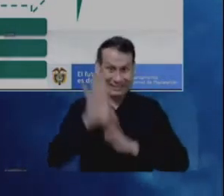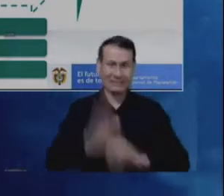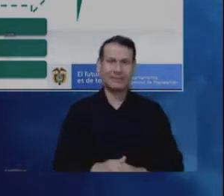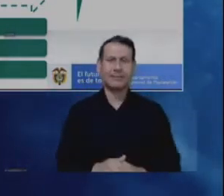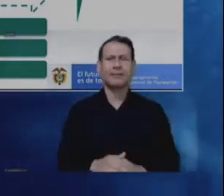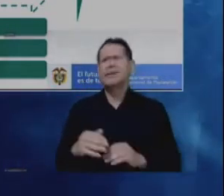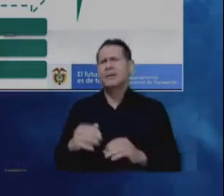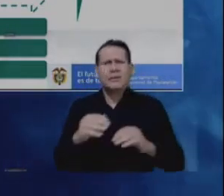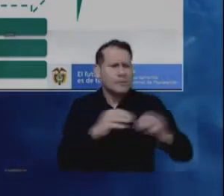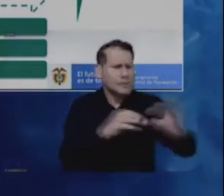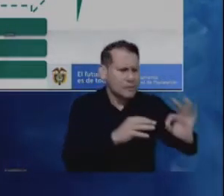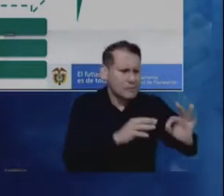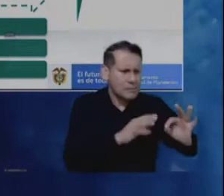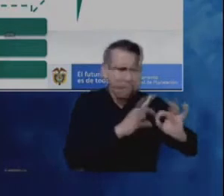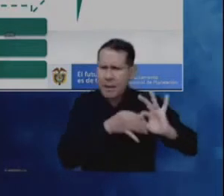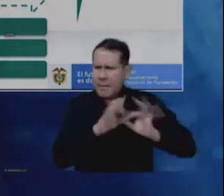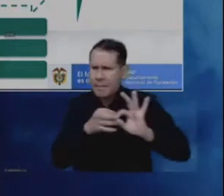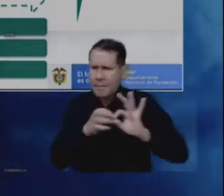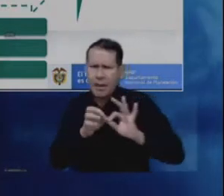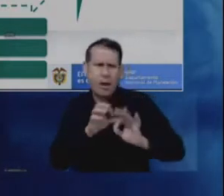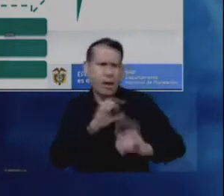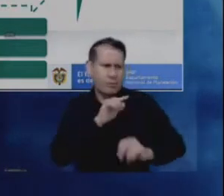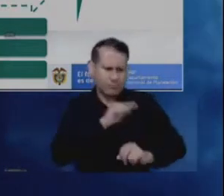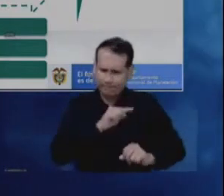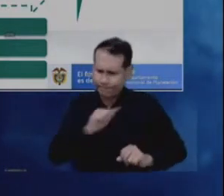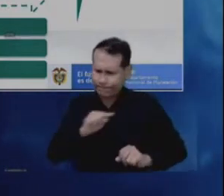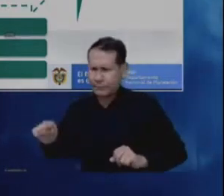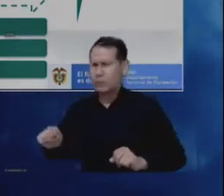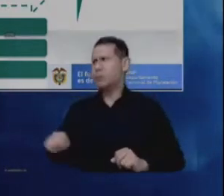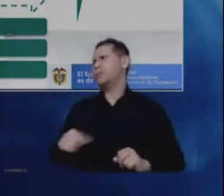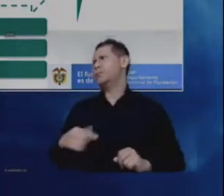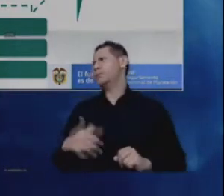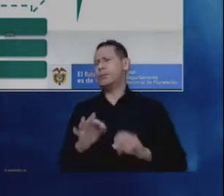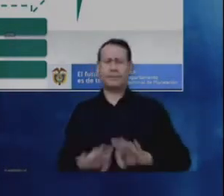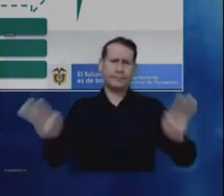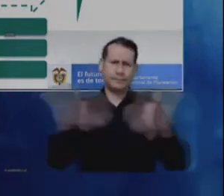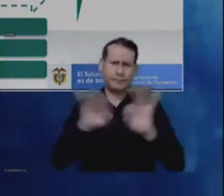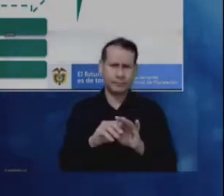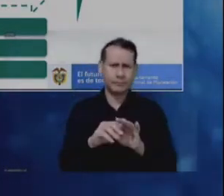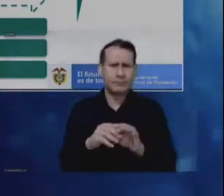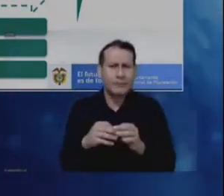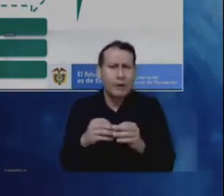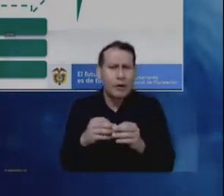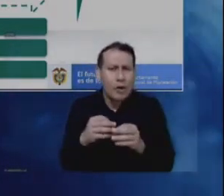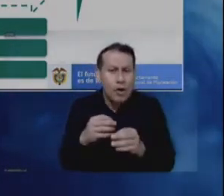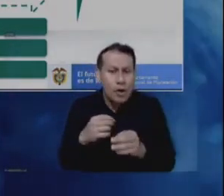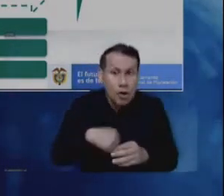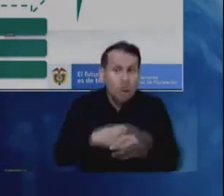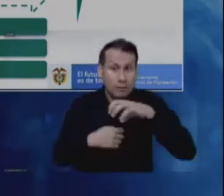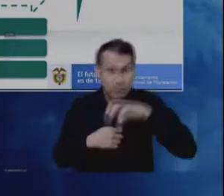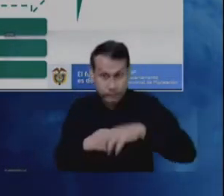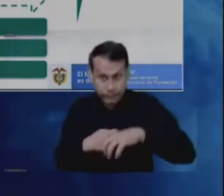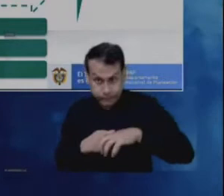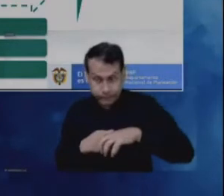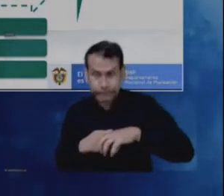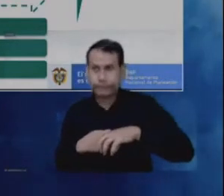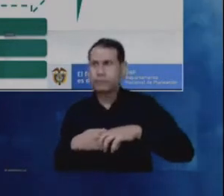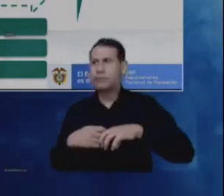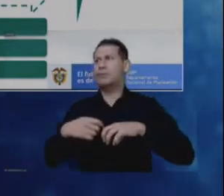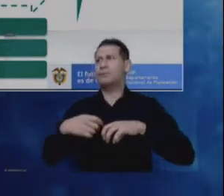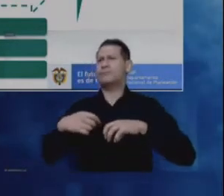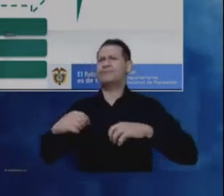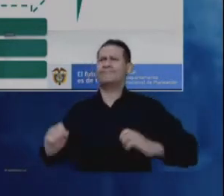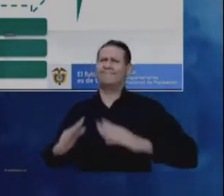valor. ¿Y eso qué quiere decir? Que nosotros somos un sector especializado, que analizamos, digamos, la parte pues, de insumo, la parte de infraestructura,